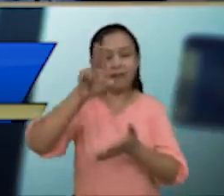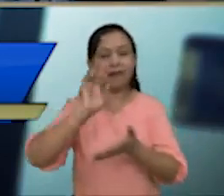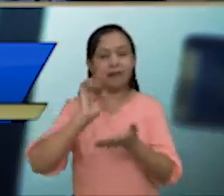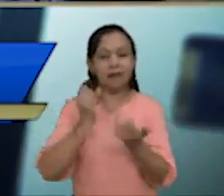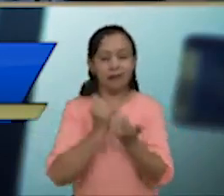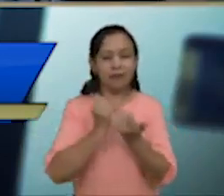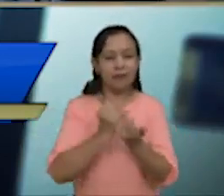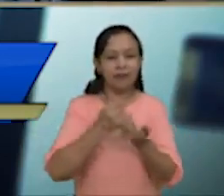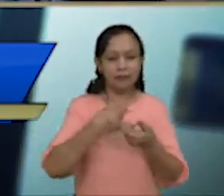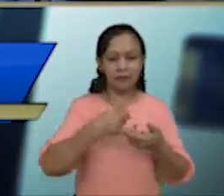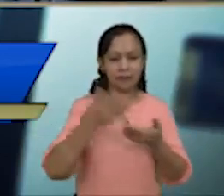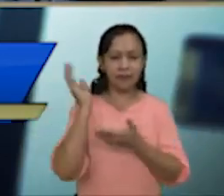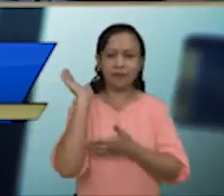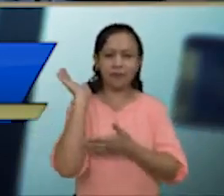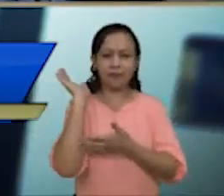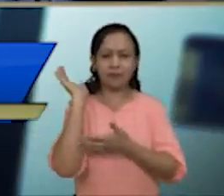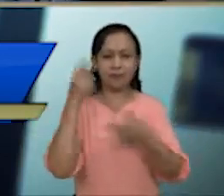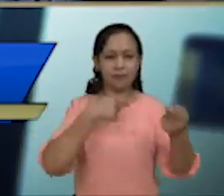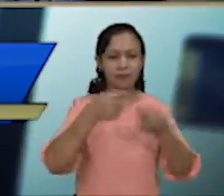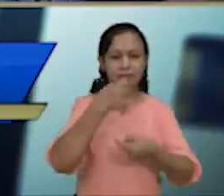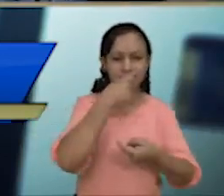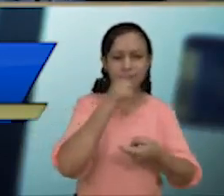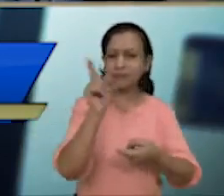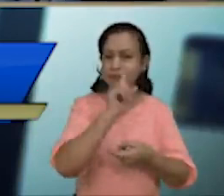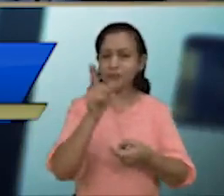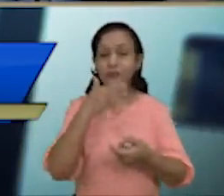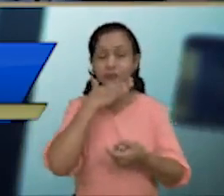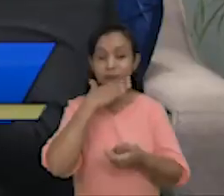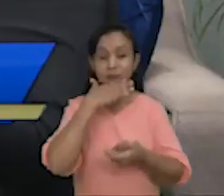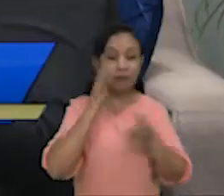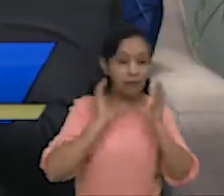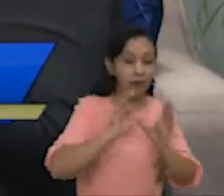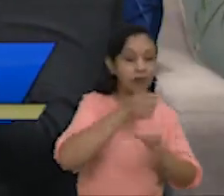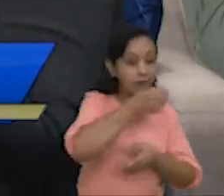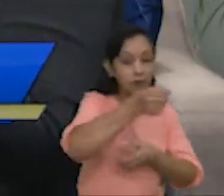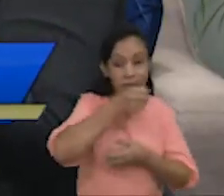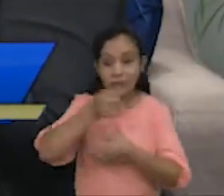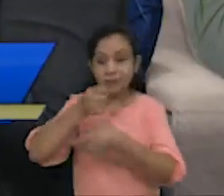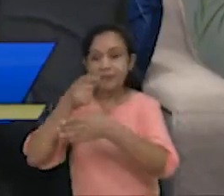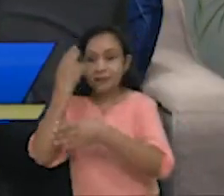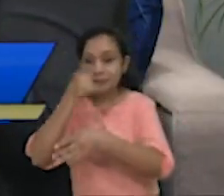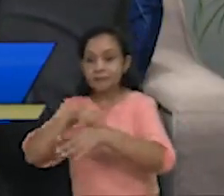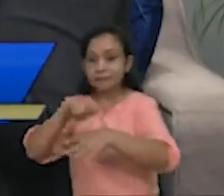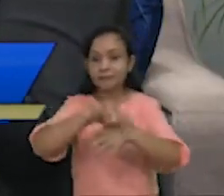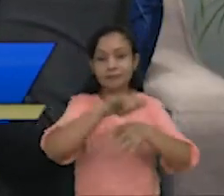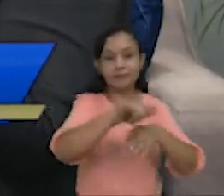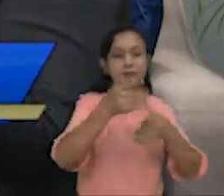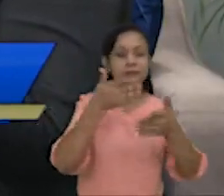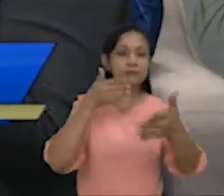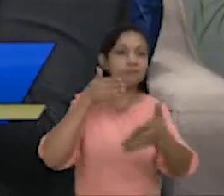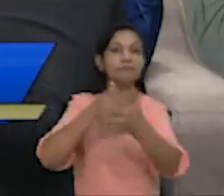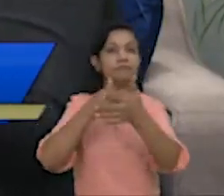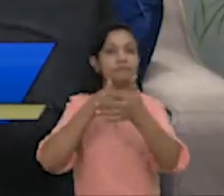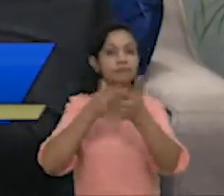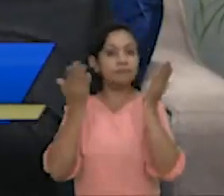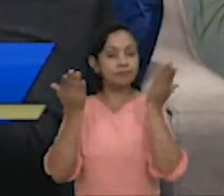cajeteando, dice andar vendiendo cajetas, porque es algo duro, y solo el que lo ha vivido sabe que eso tiene limitaciones